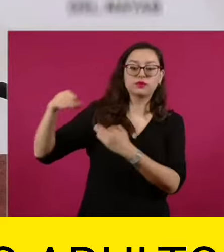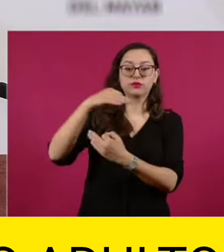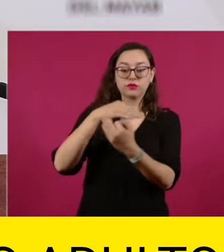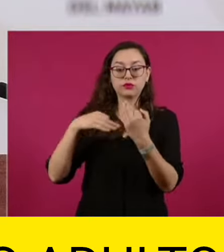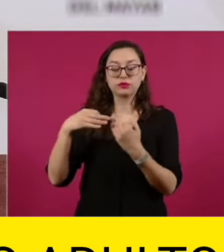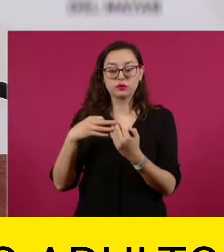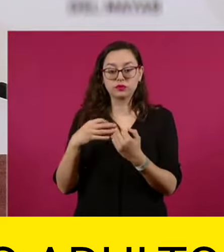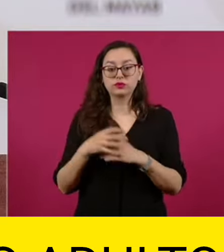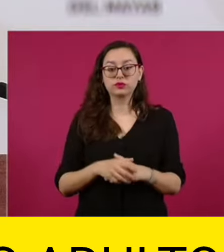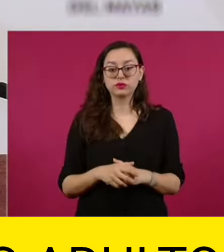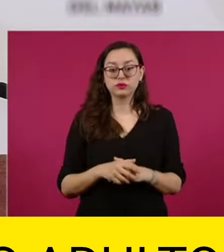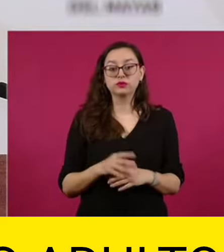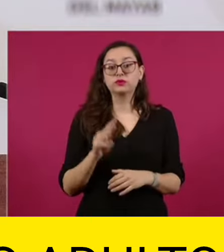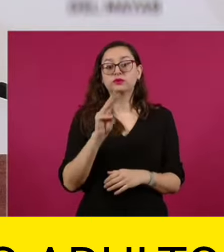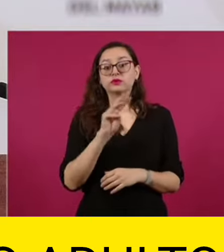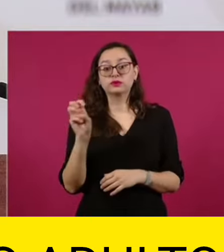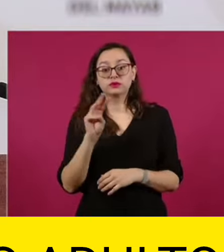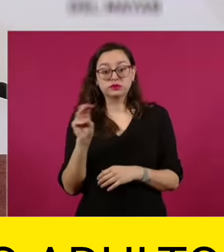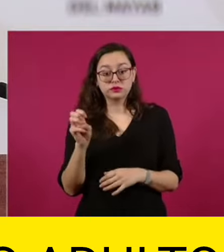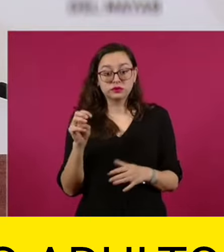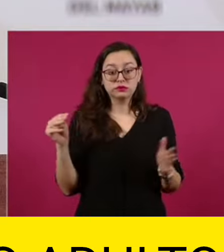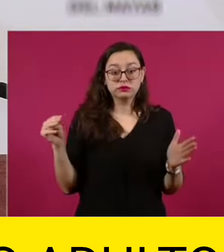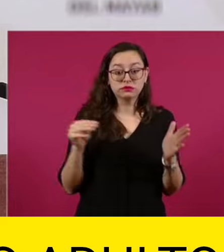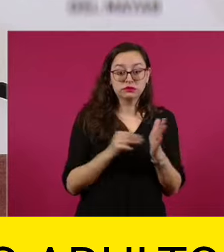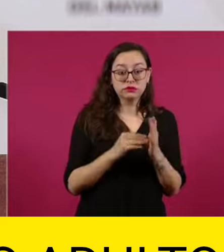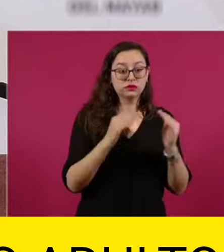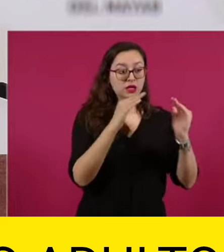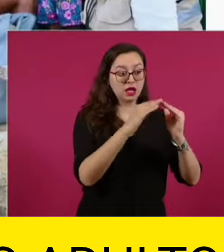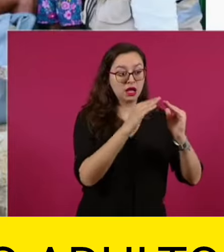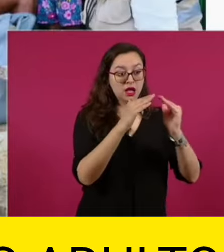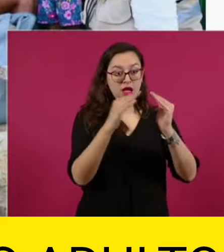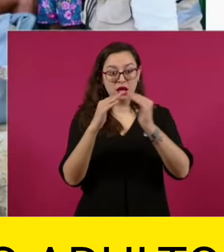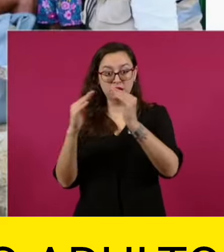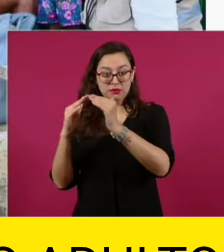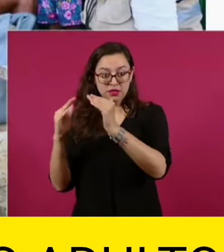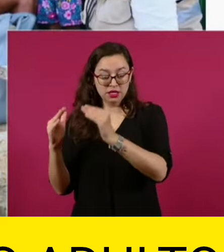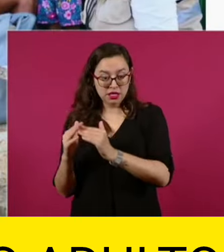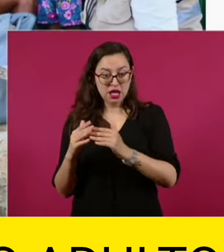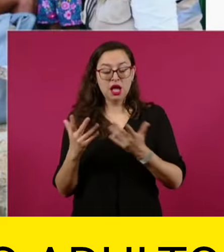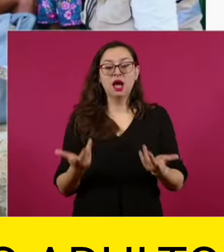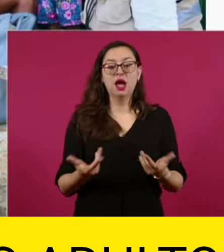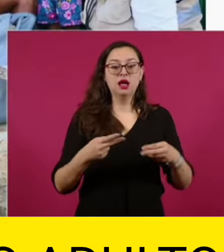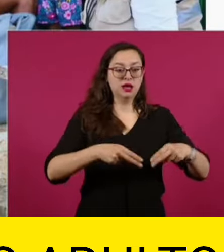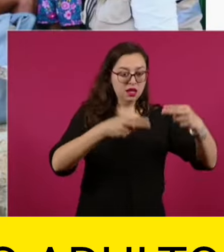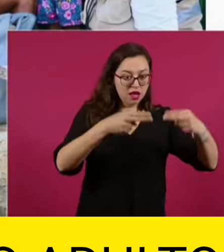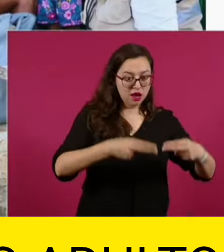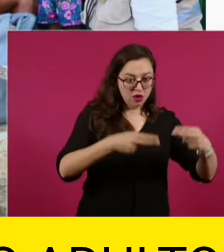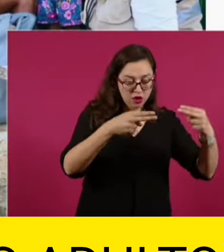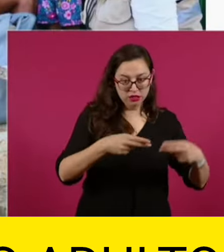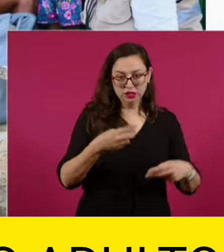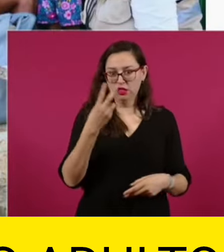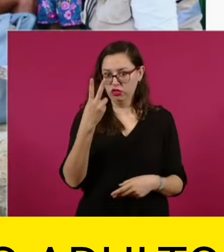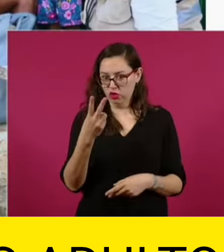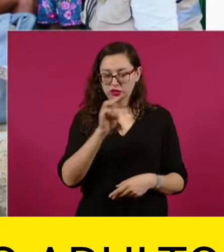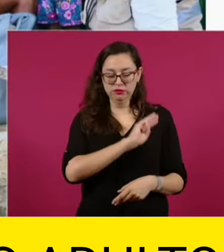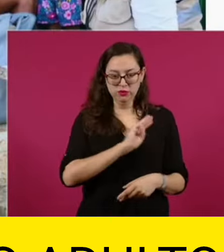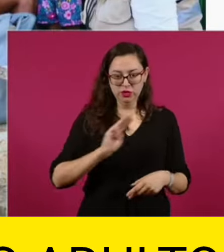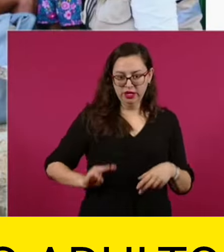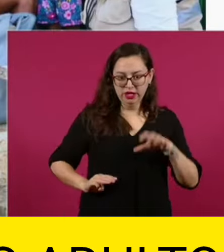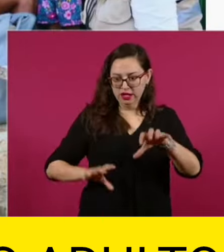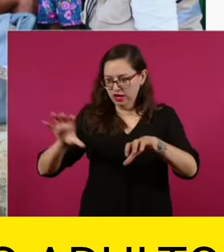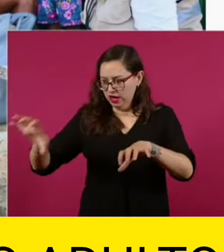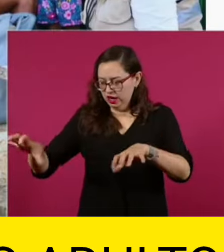censo de más de 300,000 viviendas y locales entre los dos municipios, y ha sido muy importante porque hemos estado